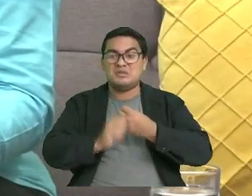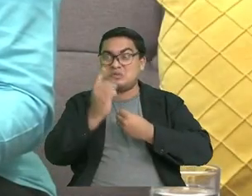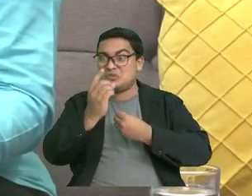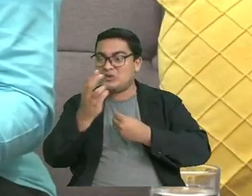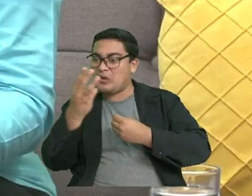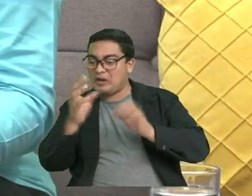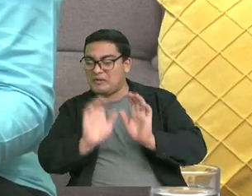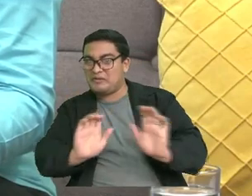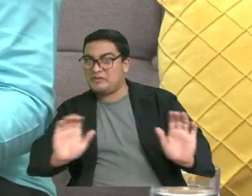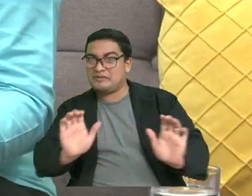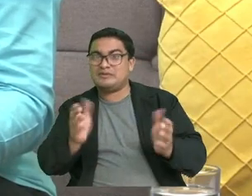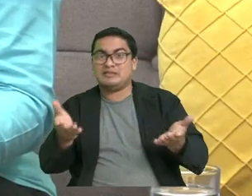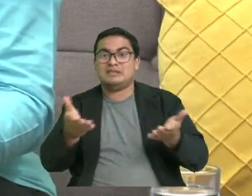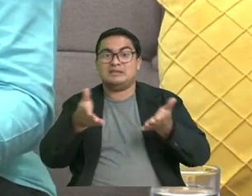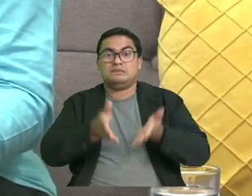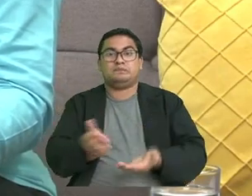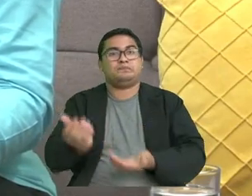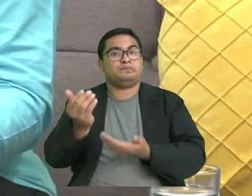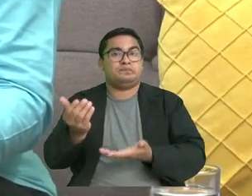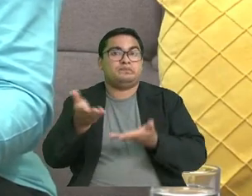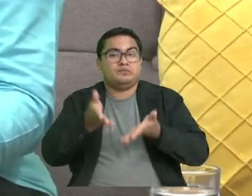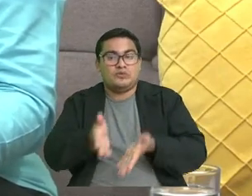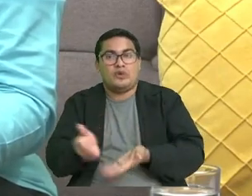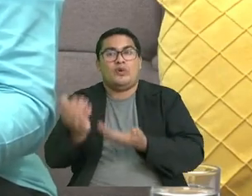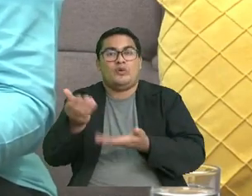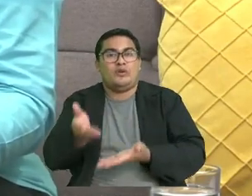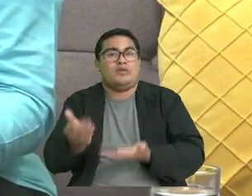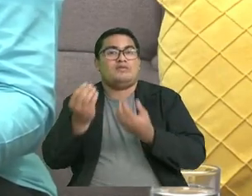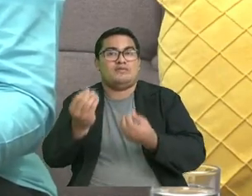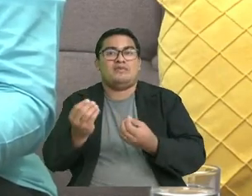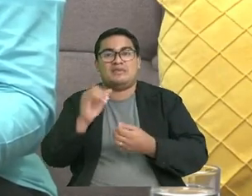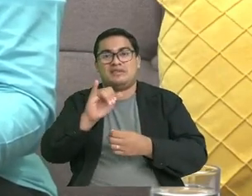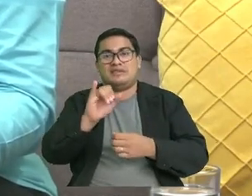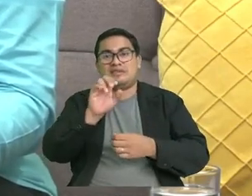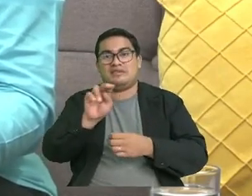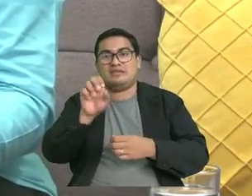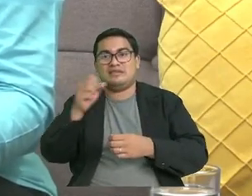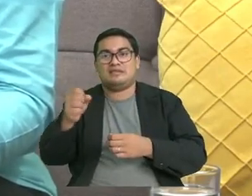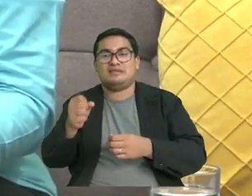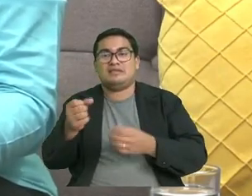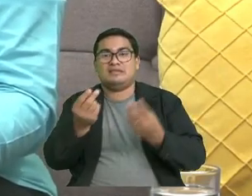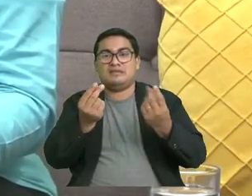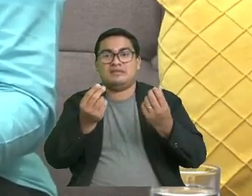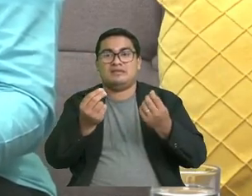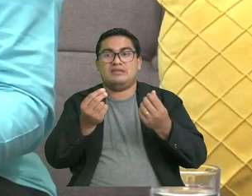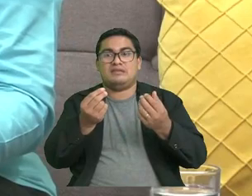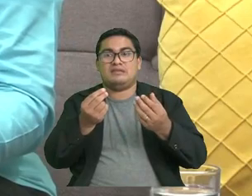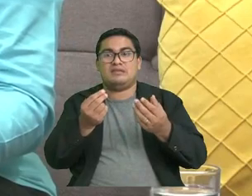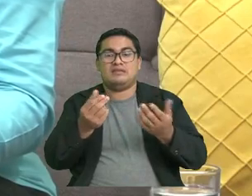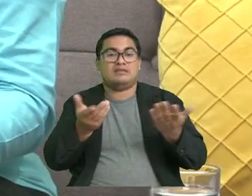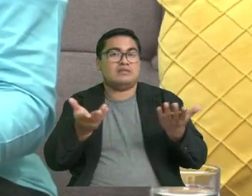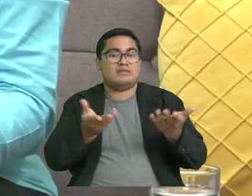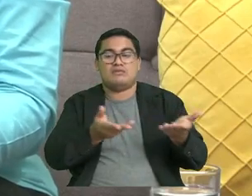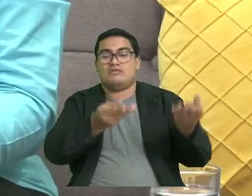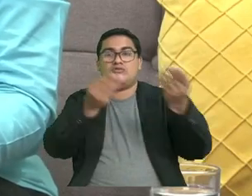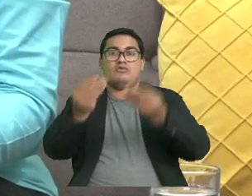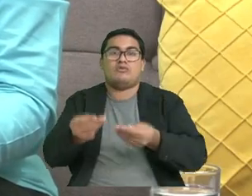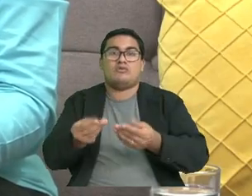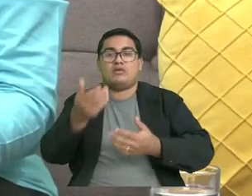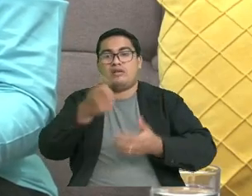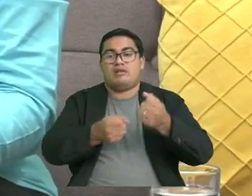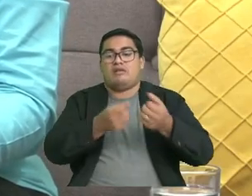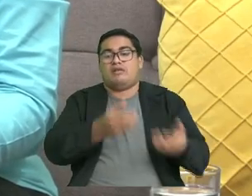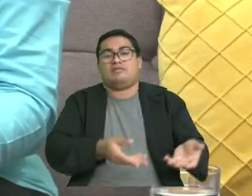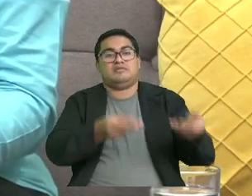infante que nace en un parto. Ellos reciben del INS más cantidad de leche que lo